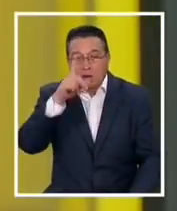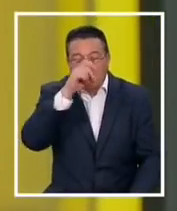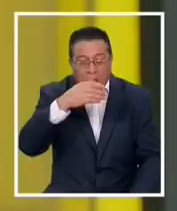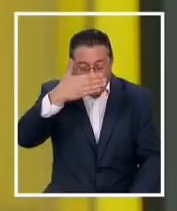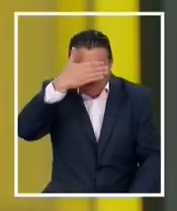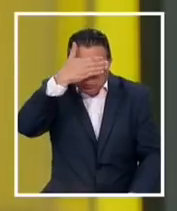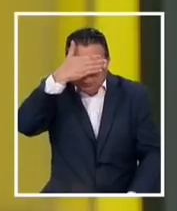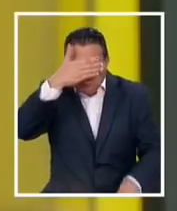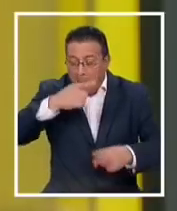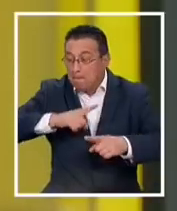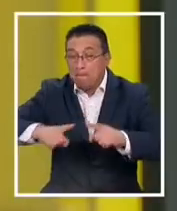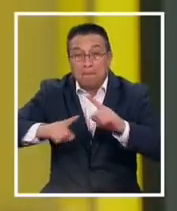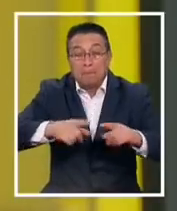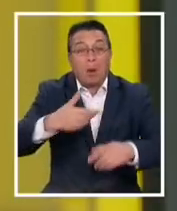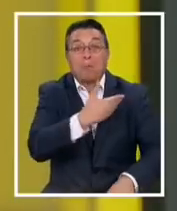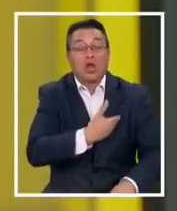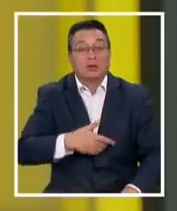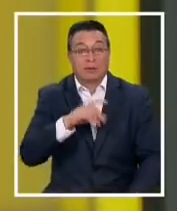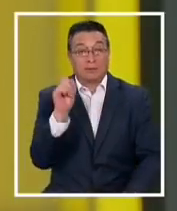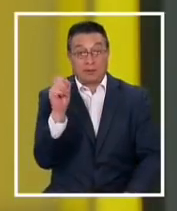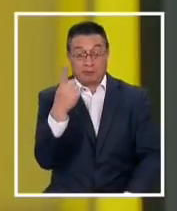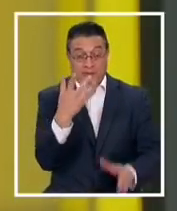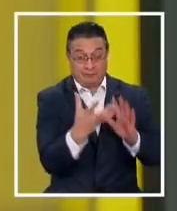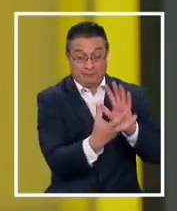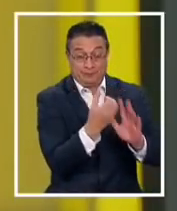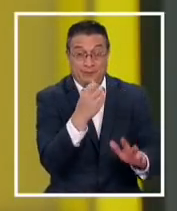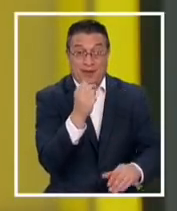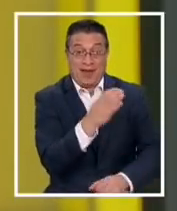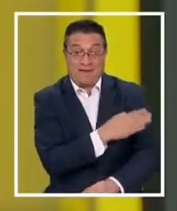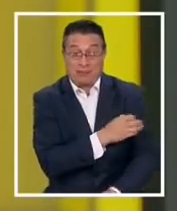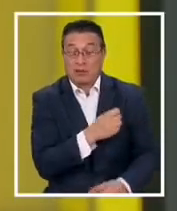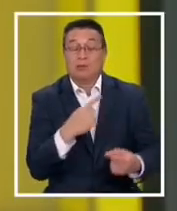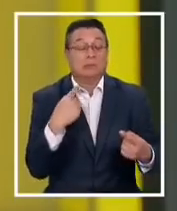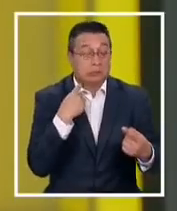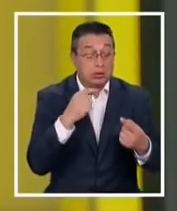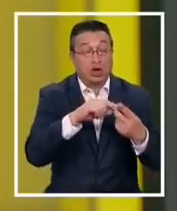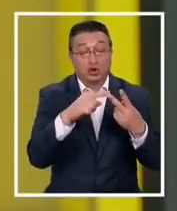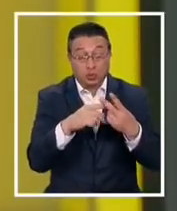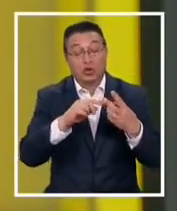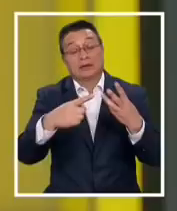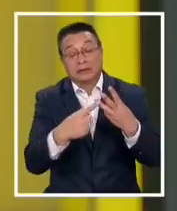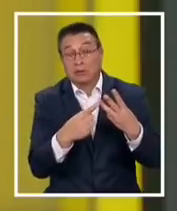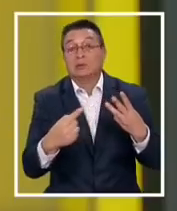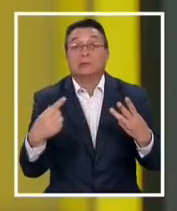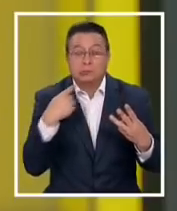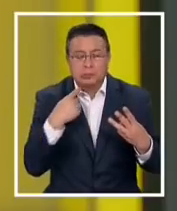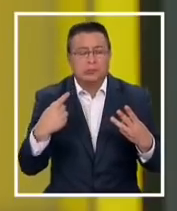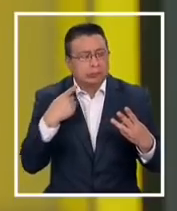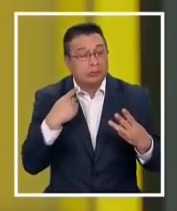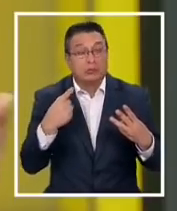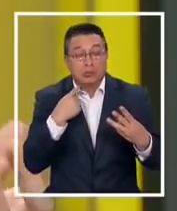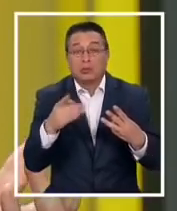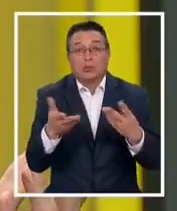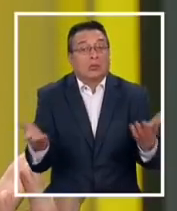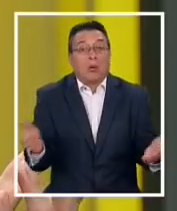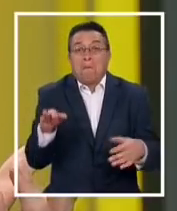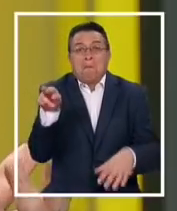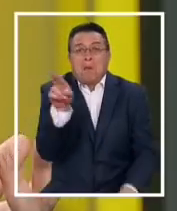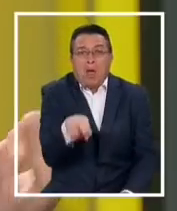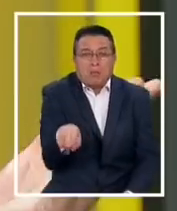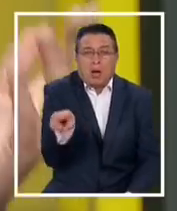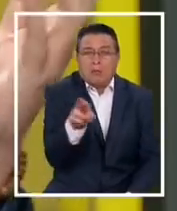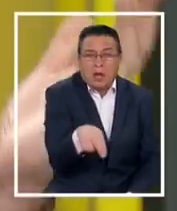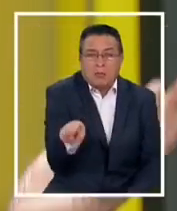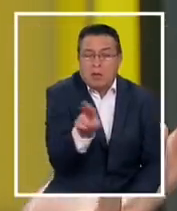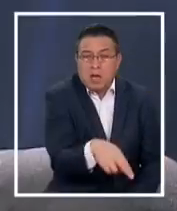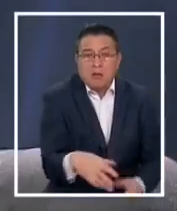hacer gestión política en el primer retiro, en el segundo retiro y en el tercer retiro. O sea, no es algo